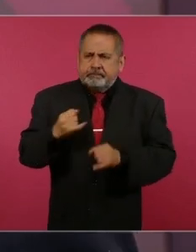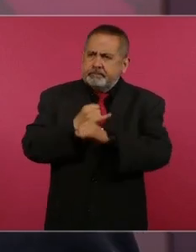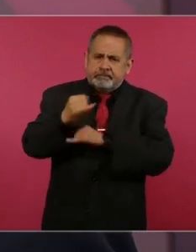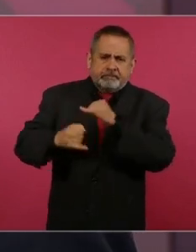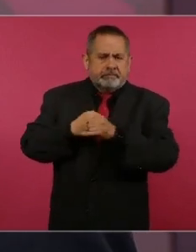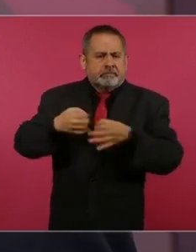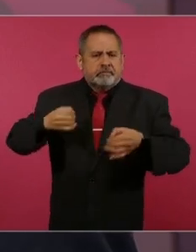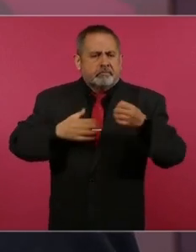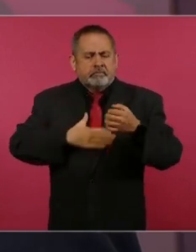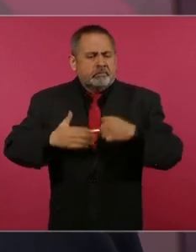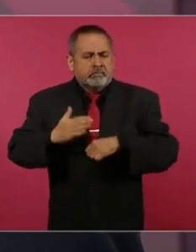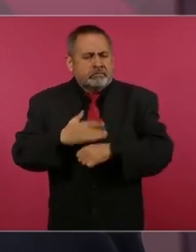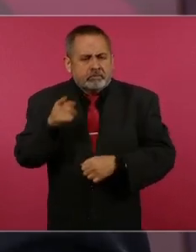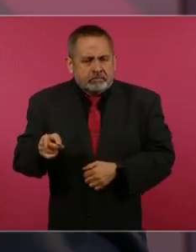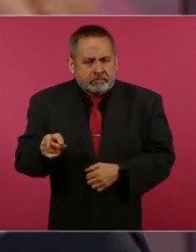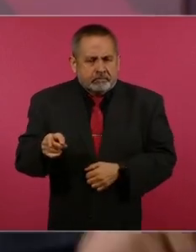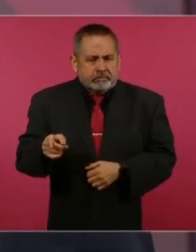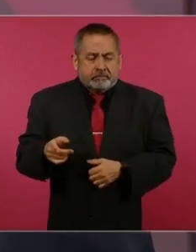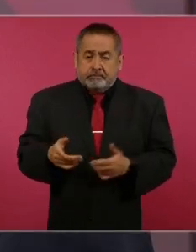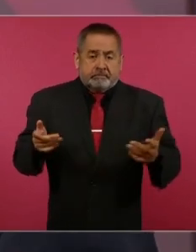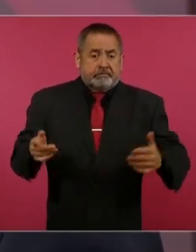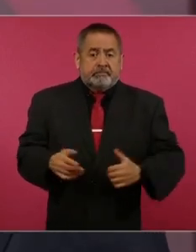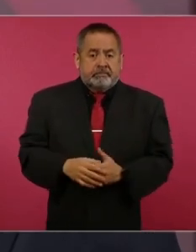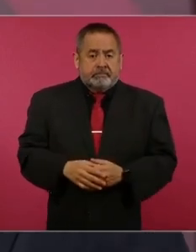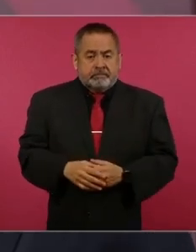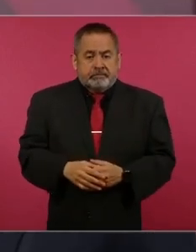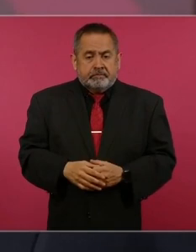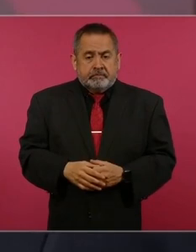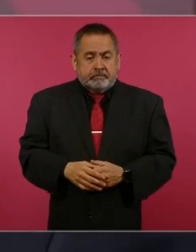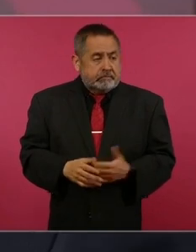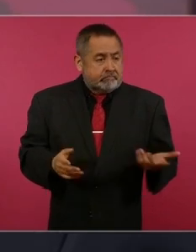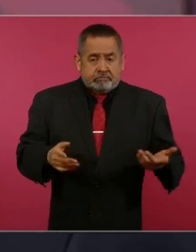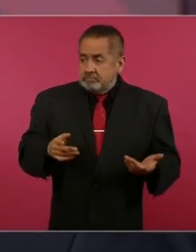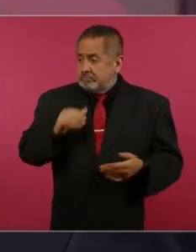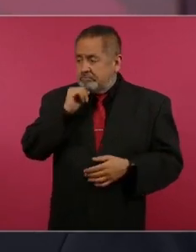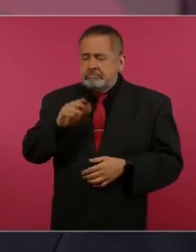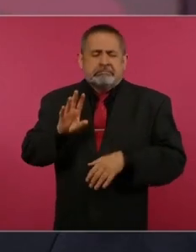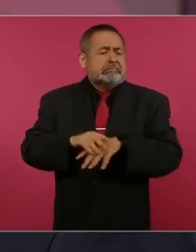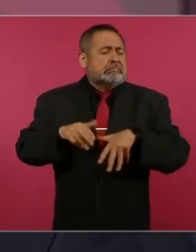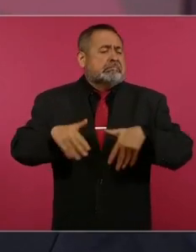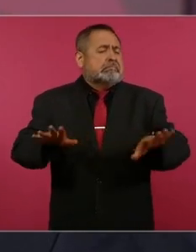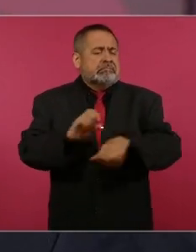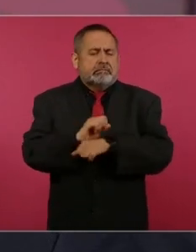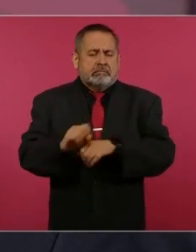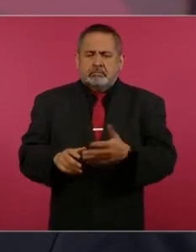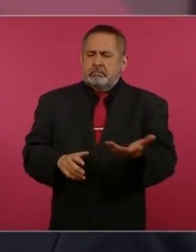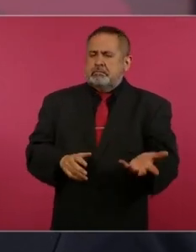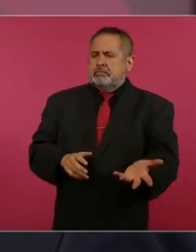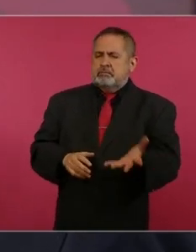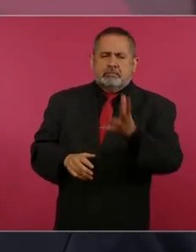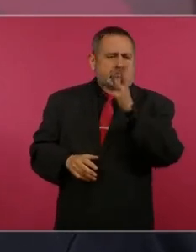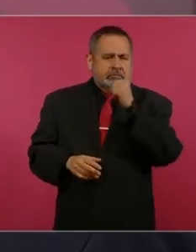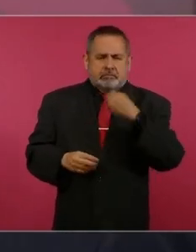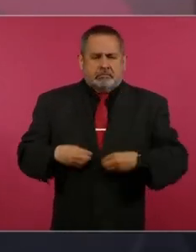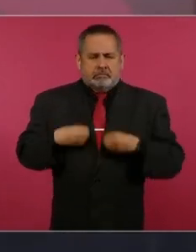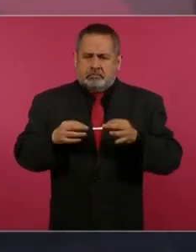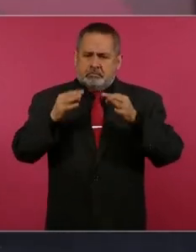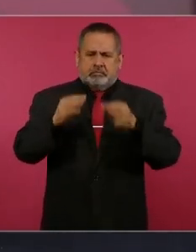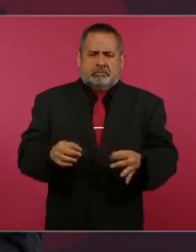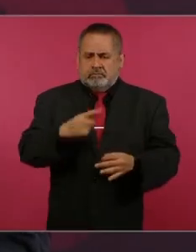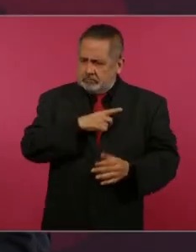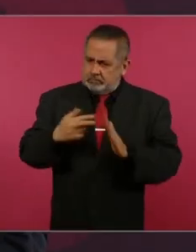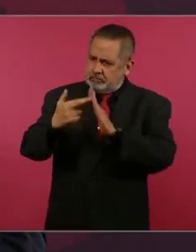Internacional de Justicia? Porque si no, pues ya no se podría vivir